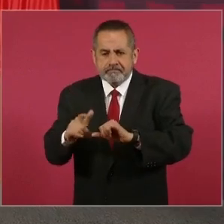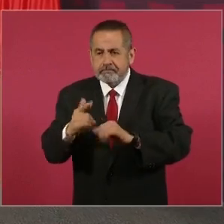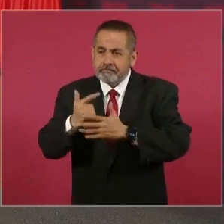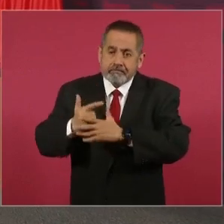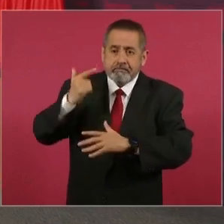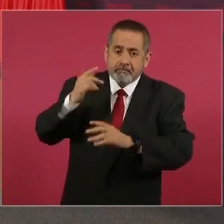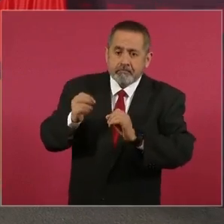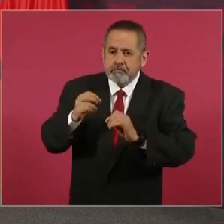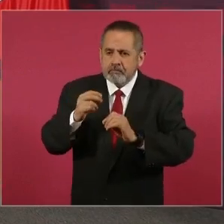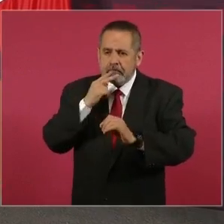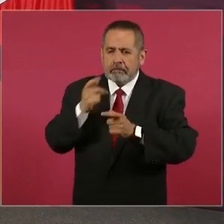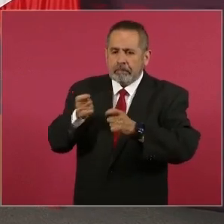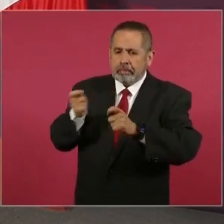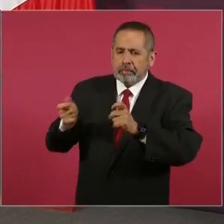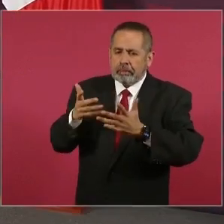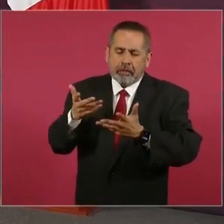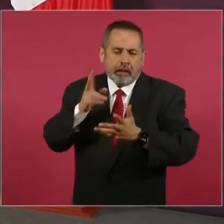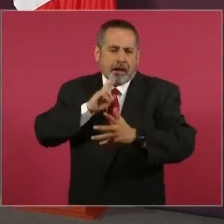este